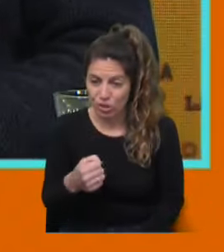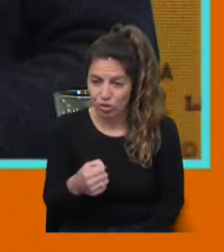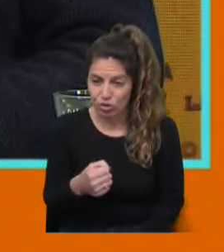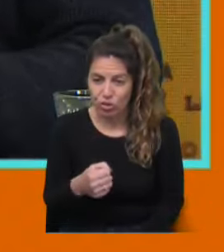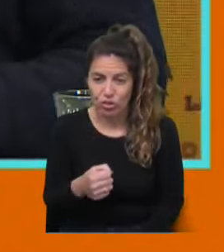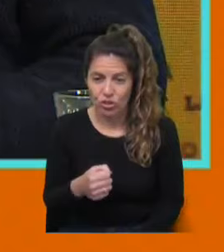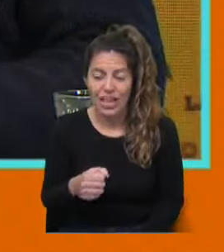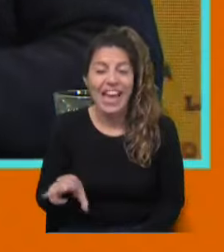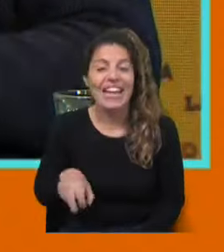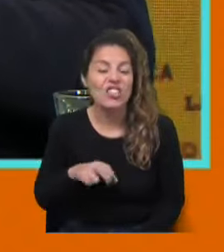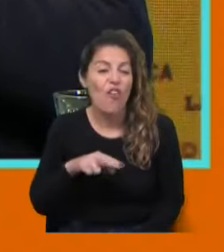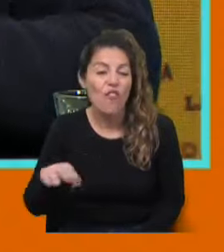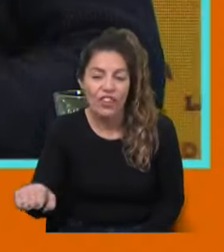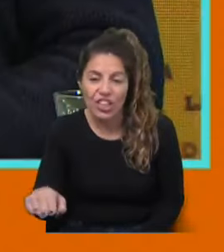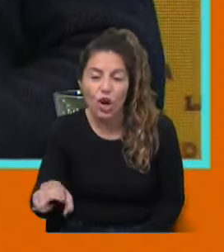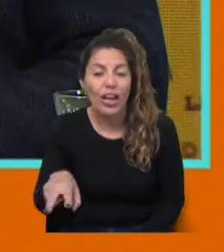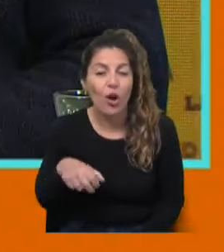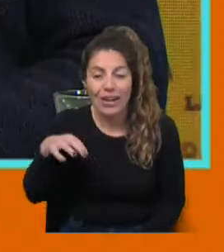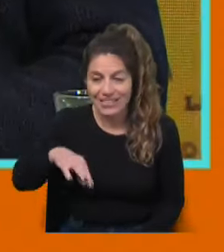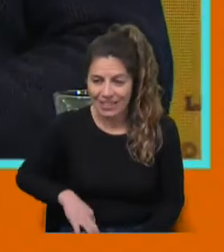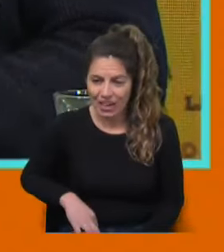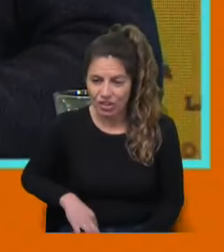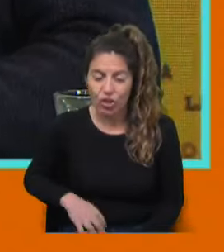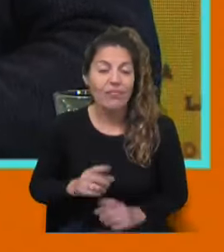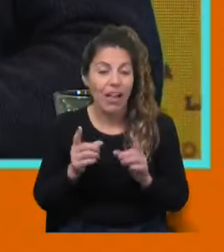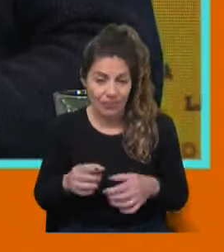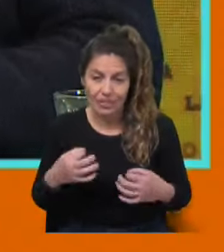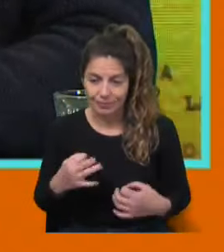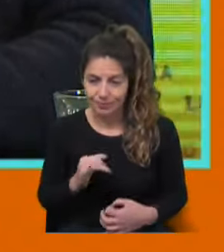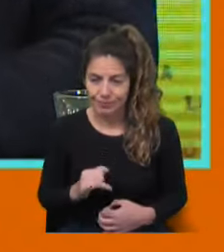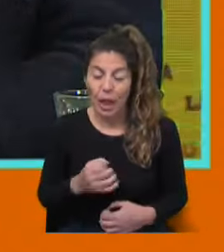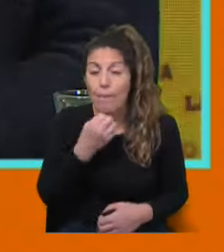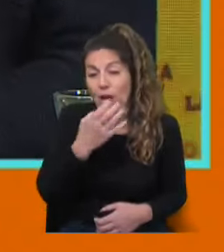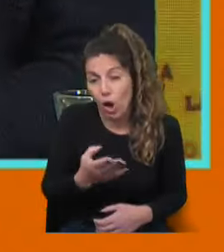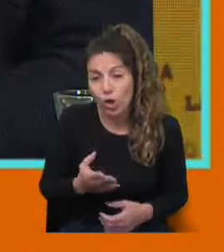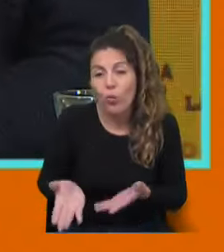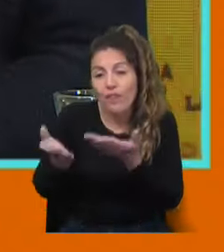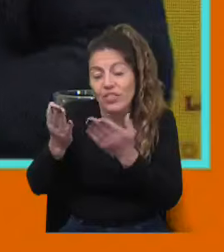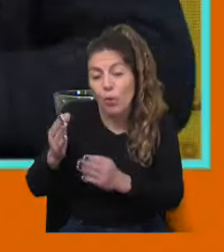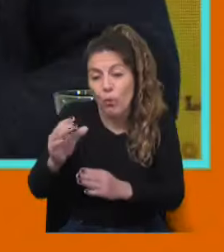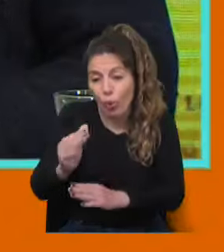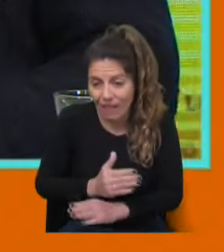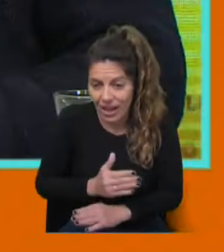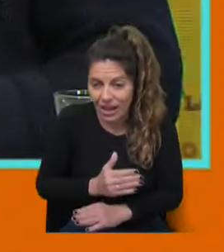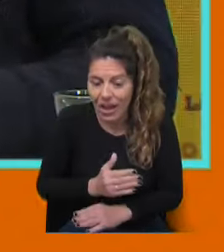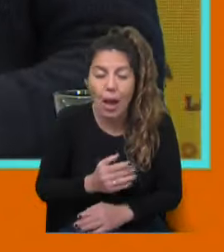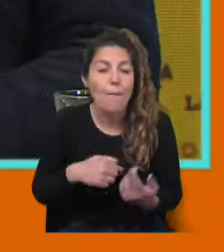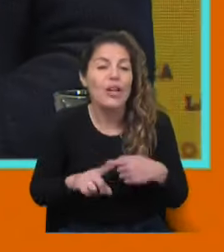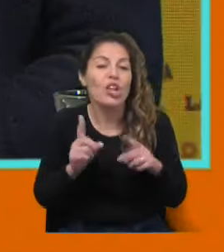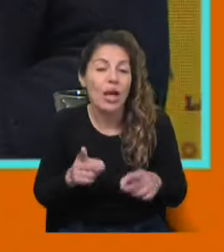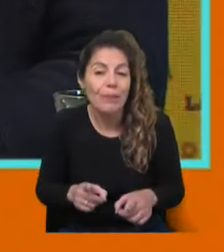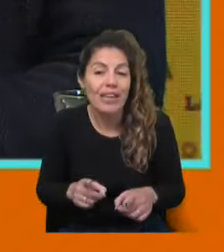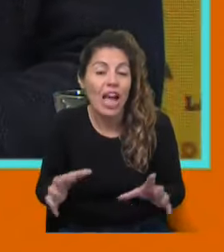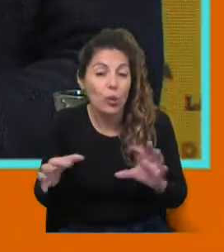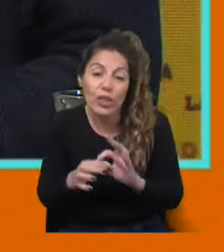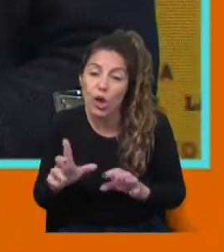en ingresos fijos, de que cobra salario. Está bien, es mejor que haya una inflación un poco más baja, pero también hay que atarlo a